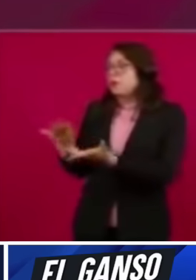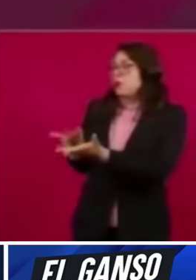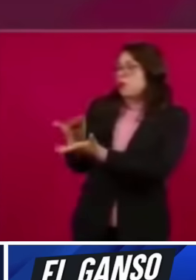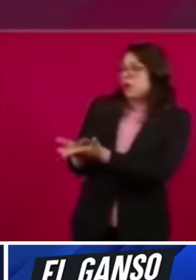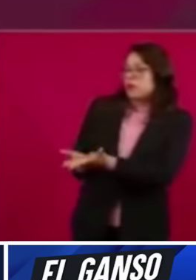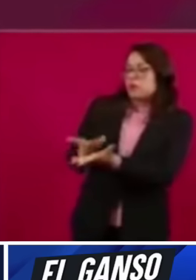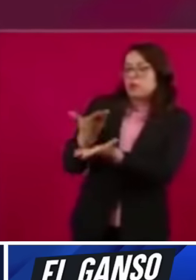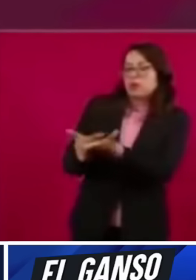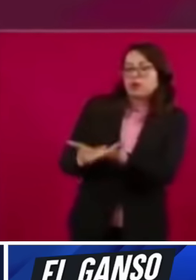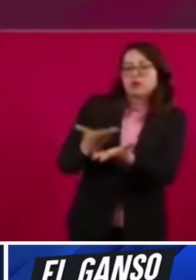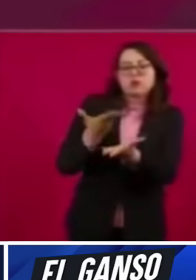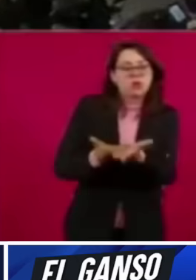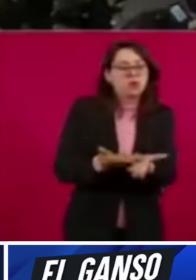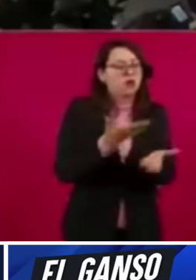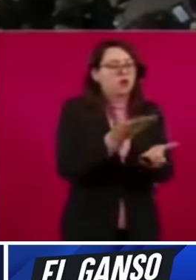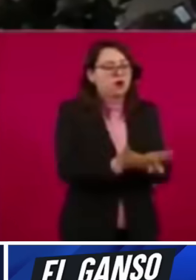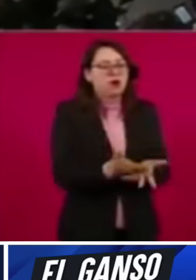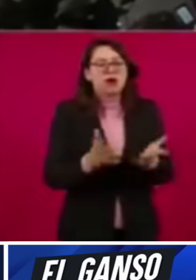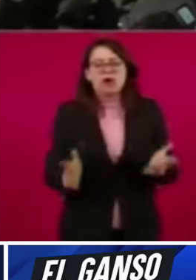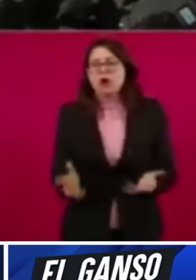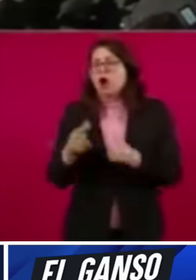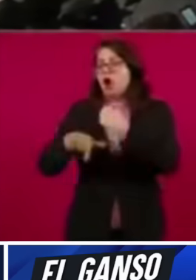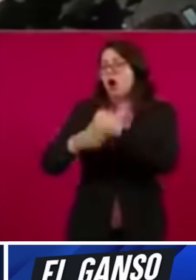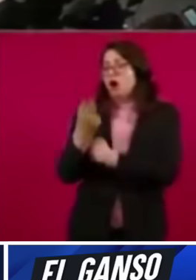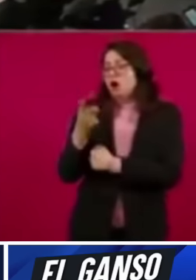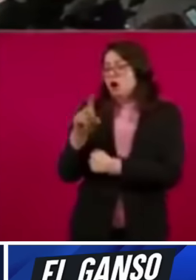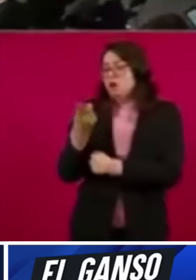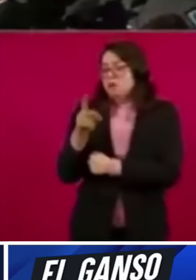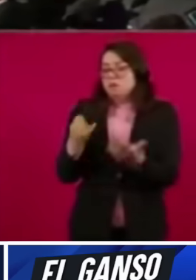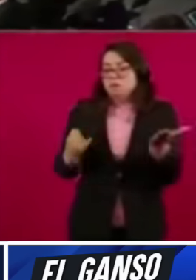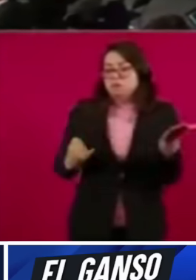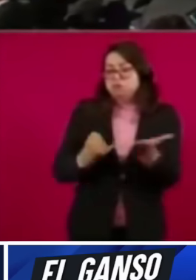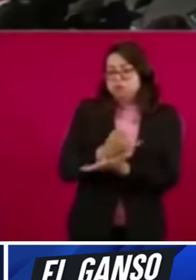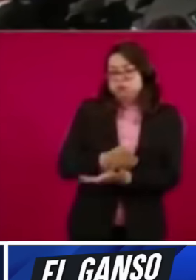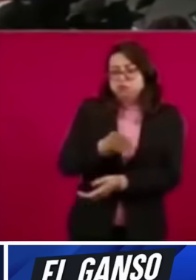No le hace que no se resuelva el 12.